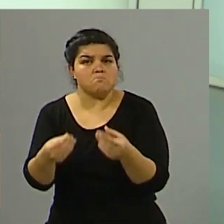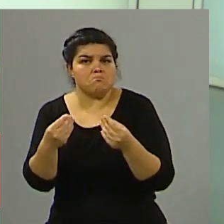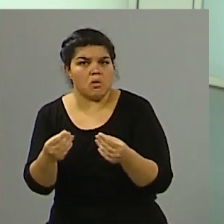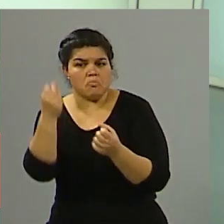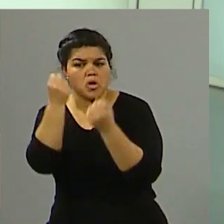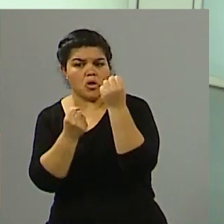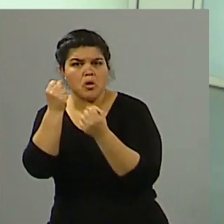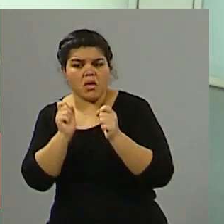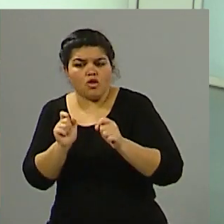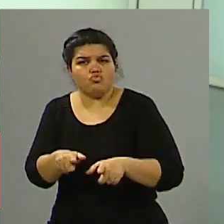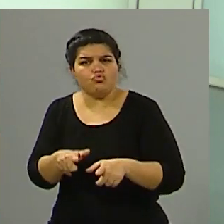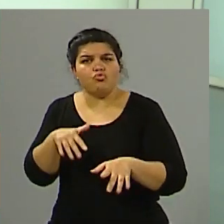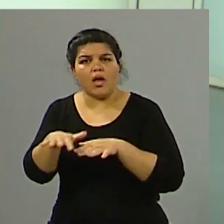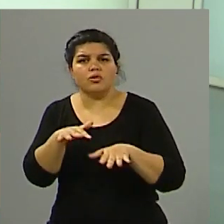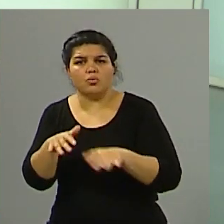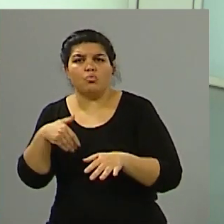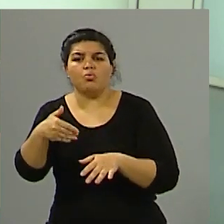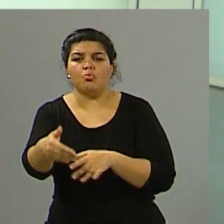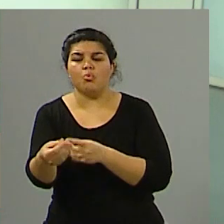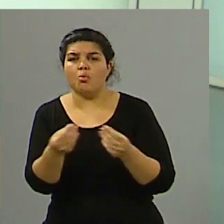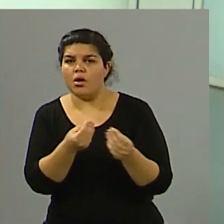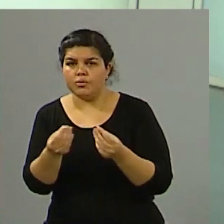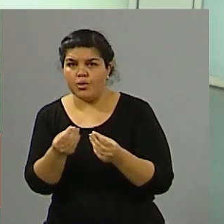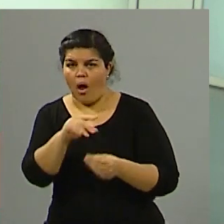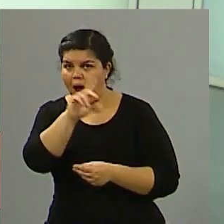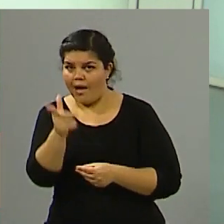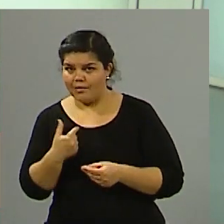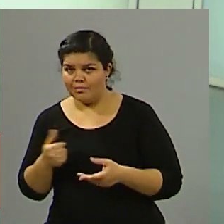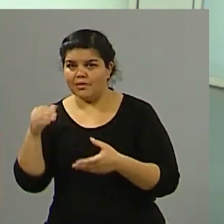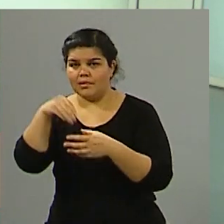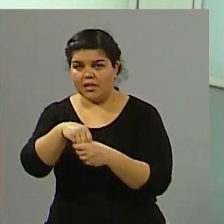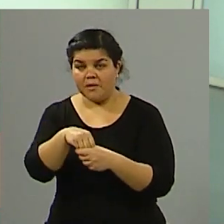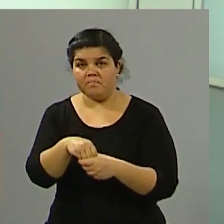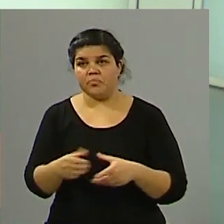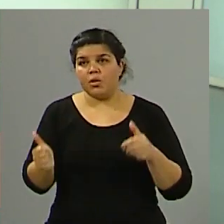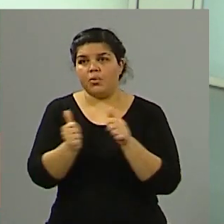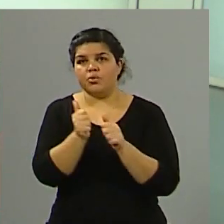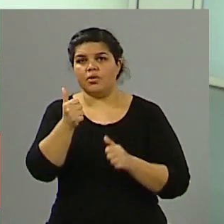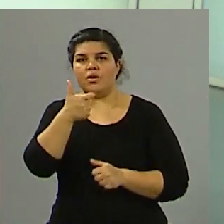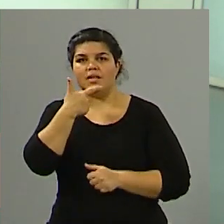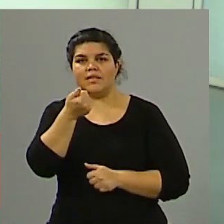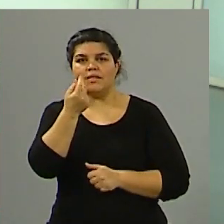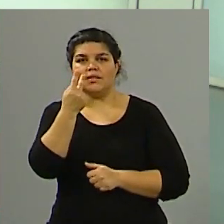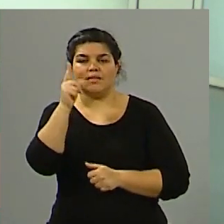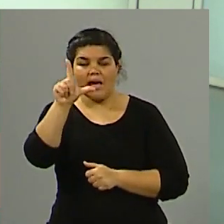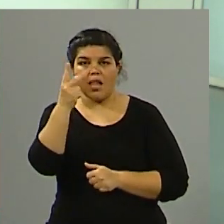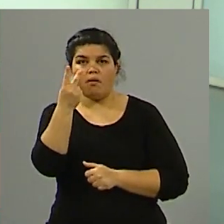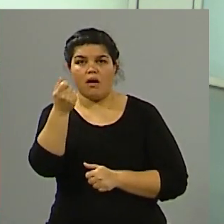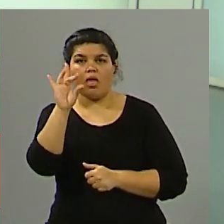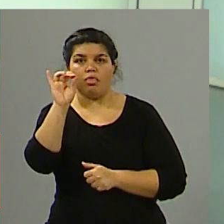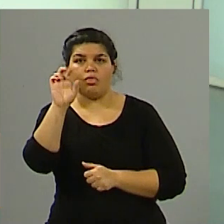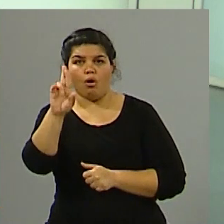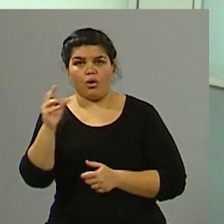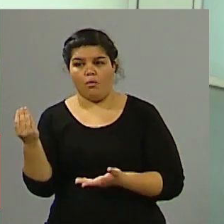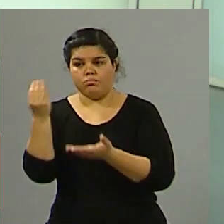la economía y su situación en la Argentina? Vamos a hablarlo con Salvador Femenina, que es vocero de la CAME, de la